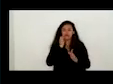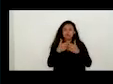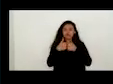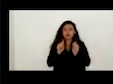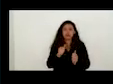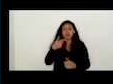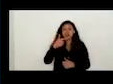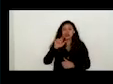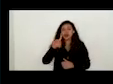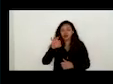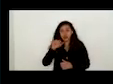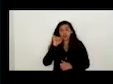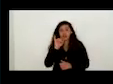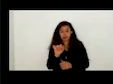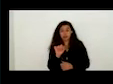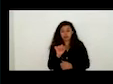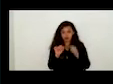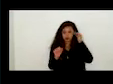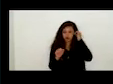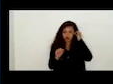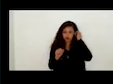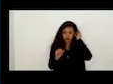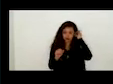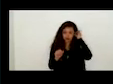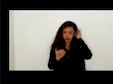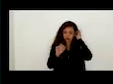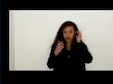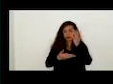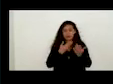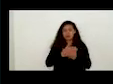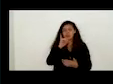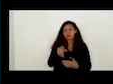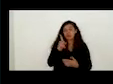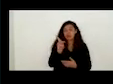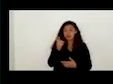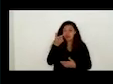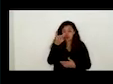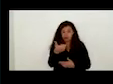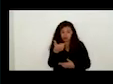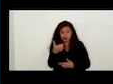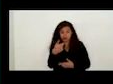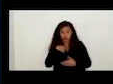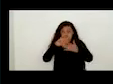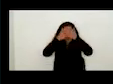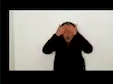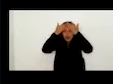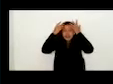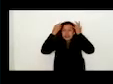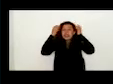Pues sí, sería una muy buena, pues es una buena opción, pero por costos no sé qué